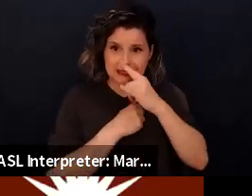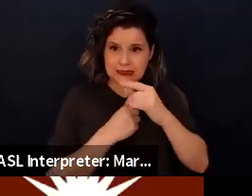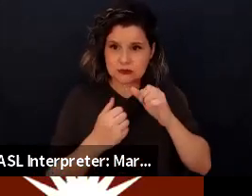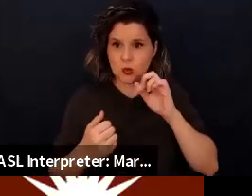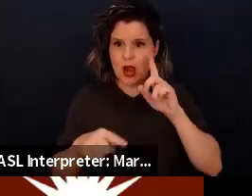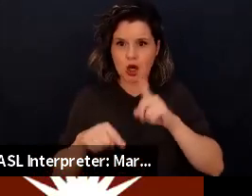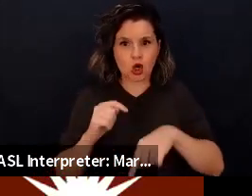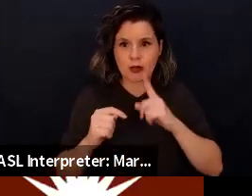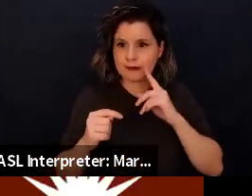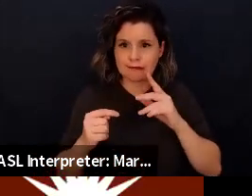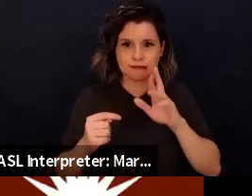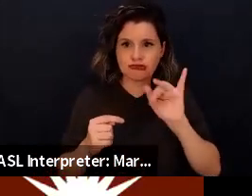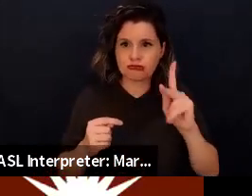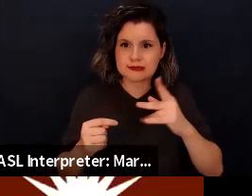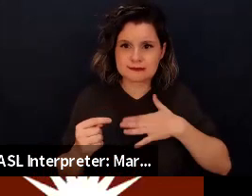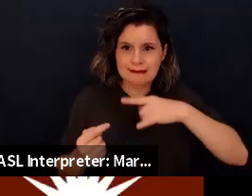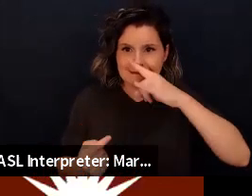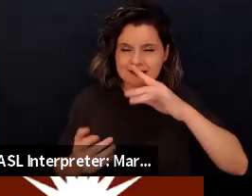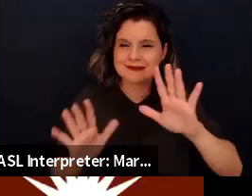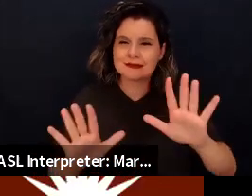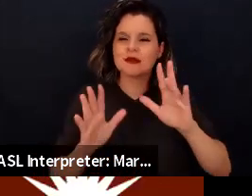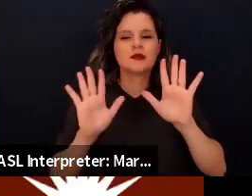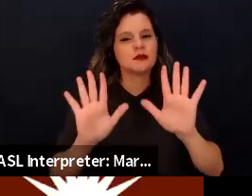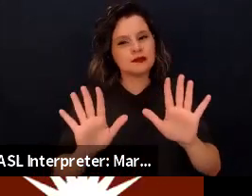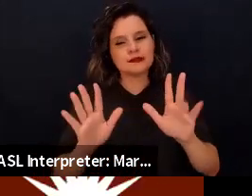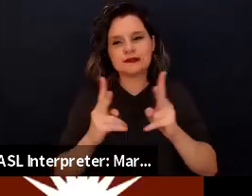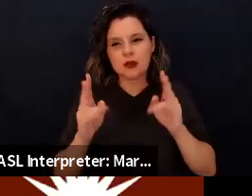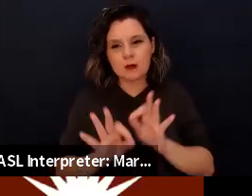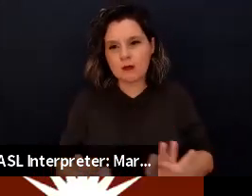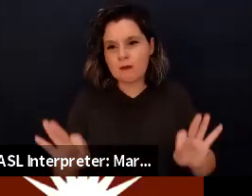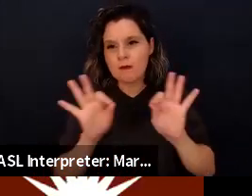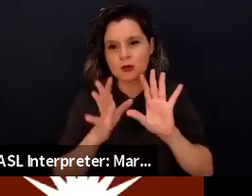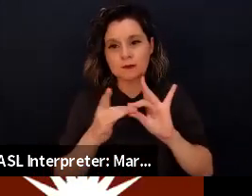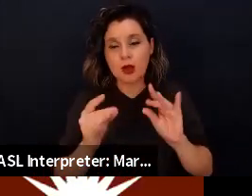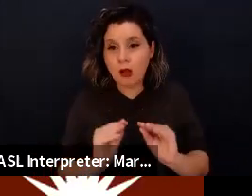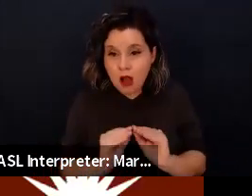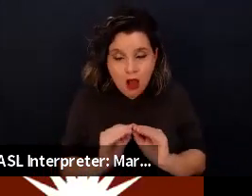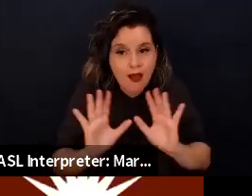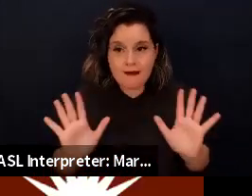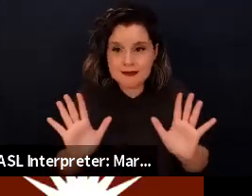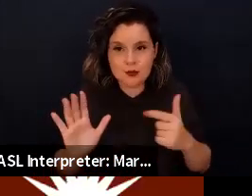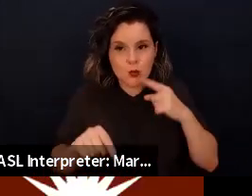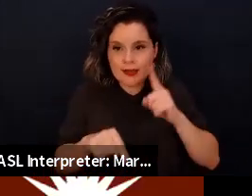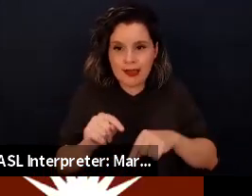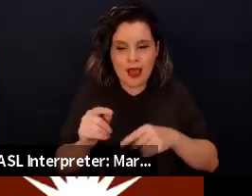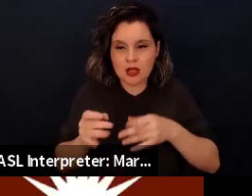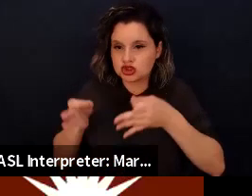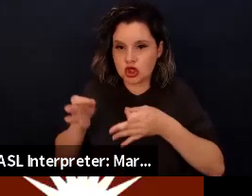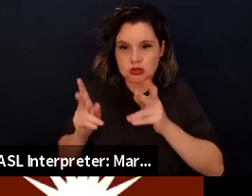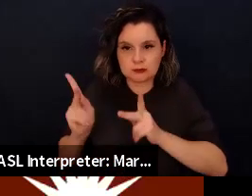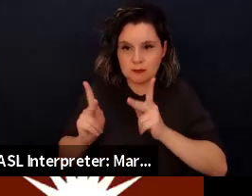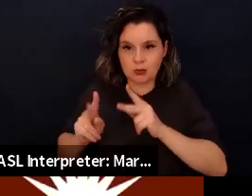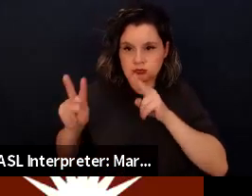en riesgo a mis hijos. Es importante mencionar que obviamente no podemos juzgar de esta manera,